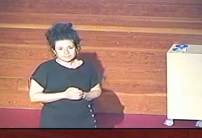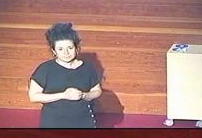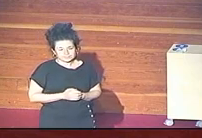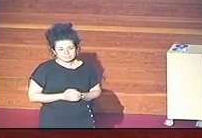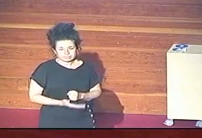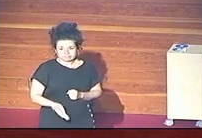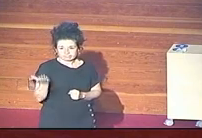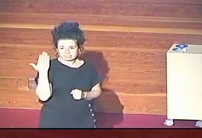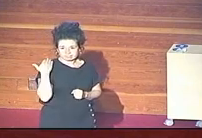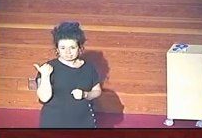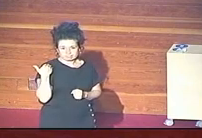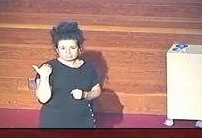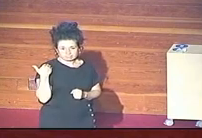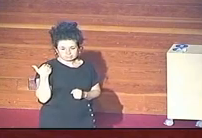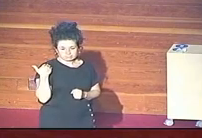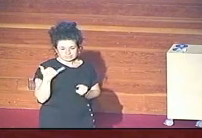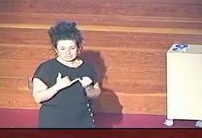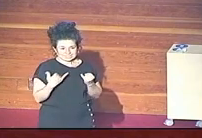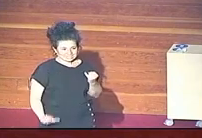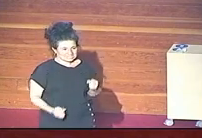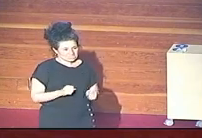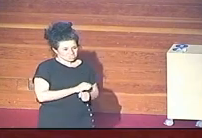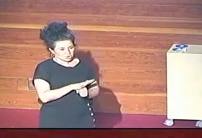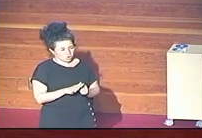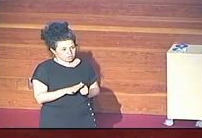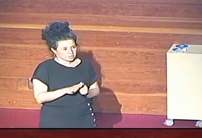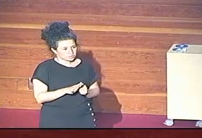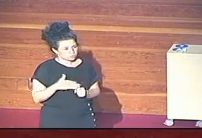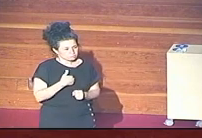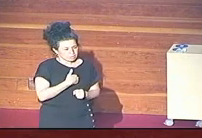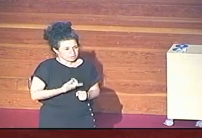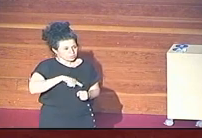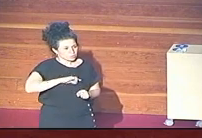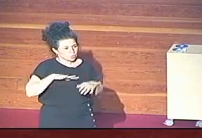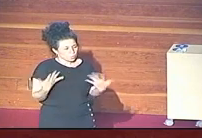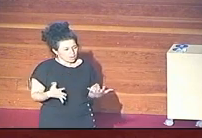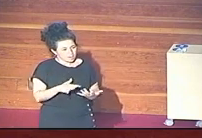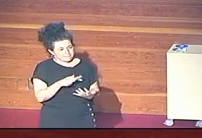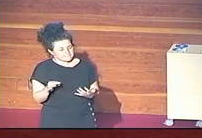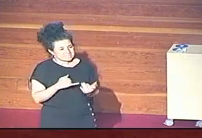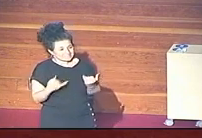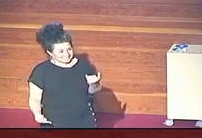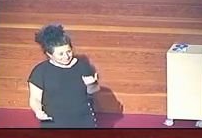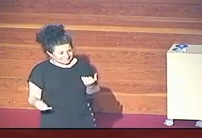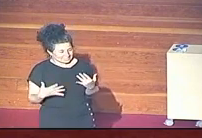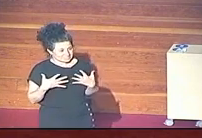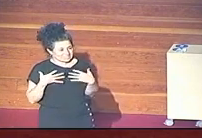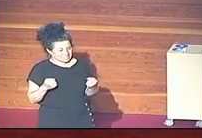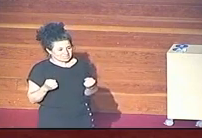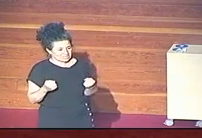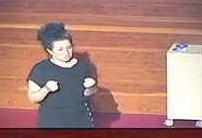papel en la crisis de coronavirus y en las crisis sanitarias de los diferentes periodistas